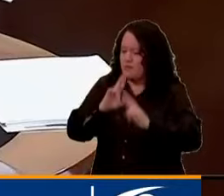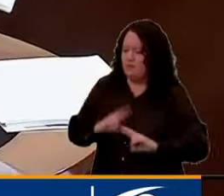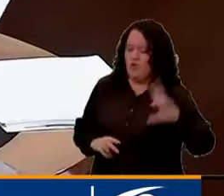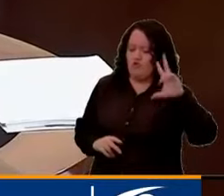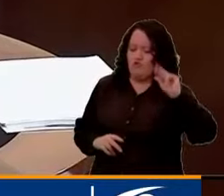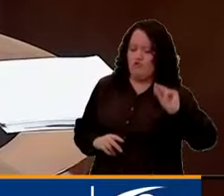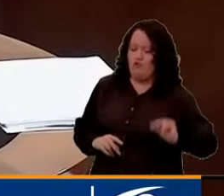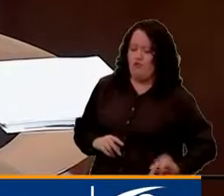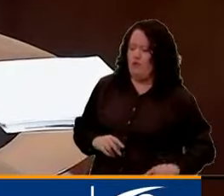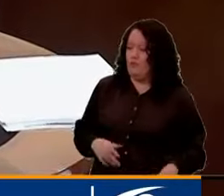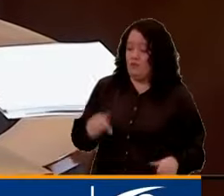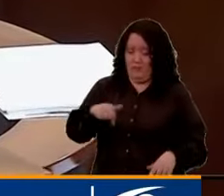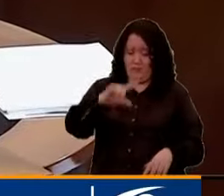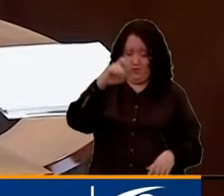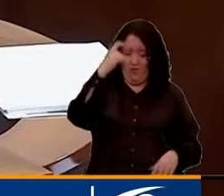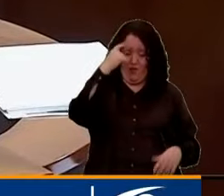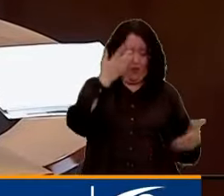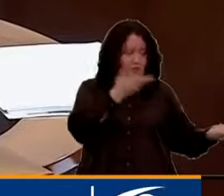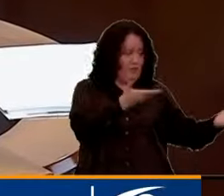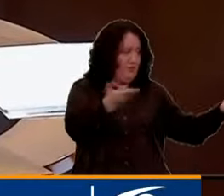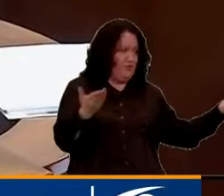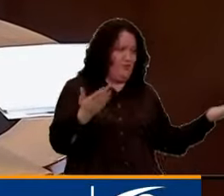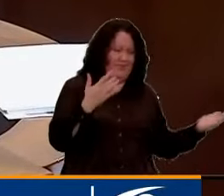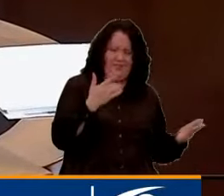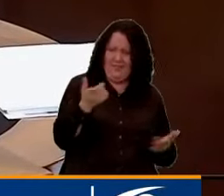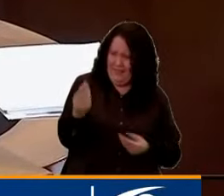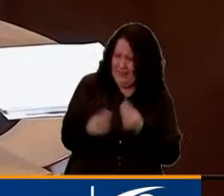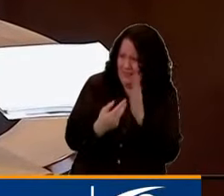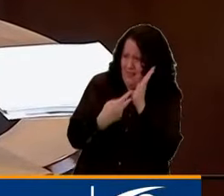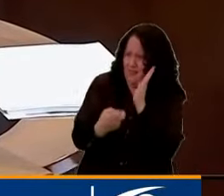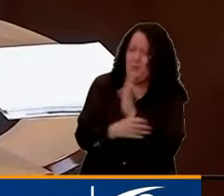Este gobierno jamás haría una cosa de esas,